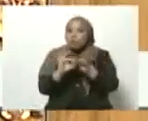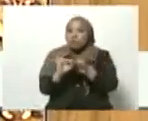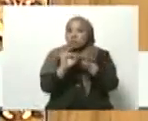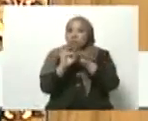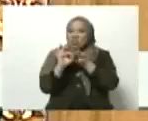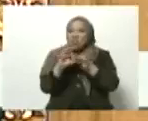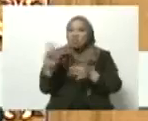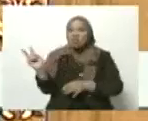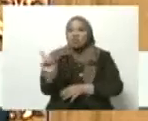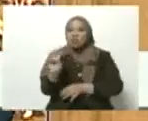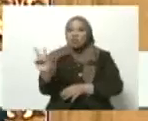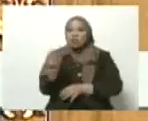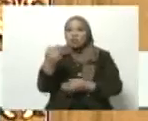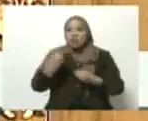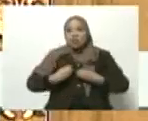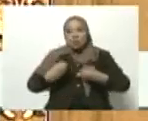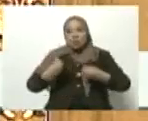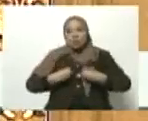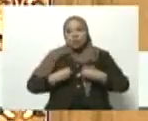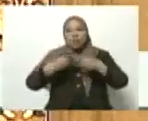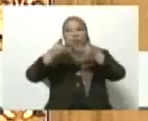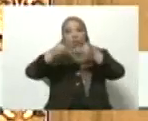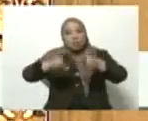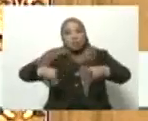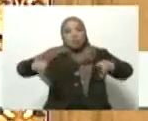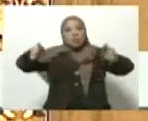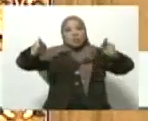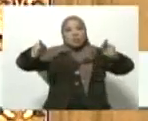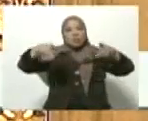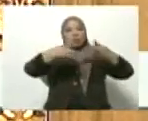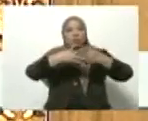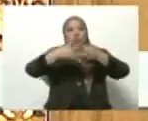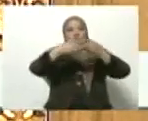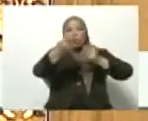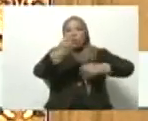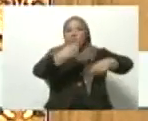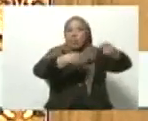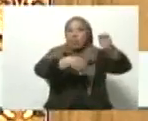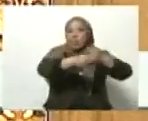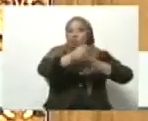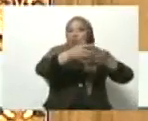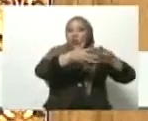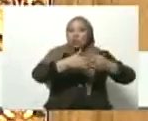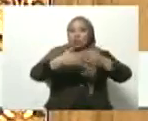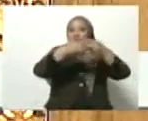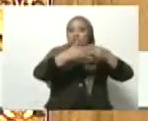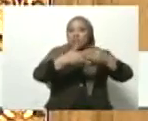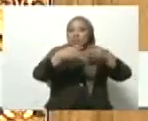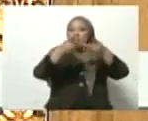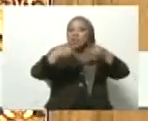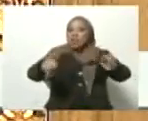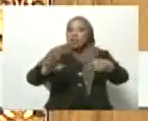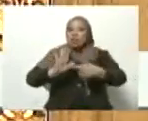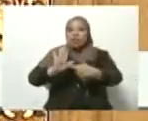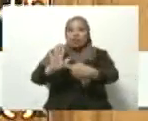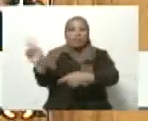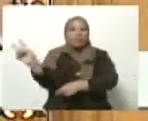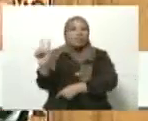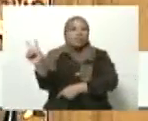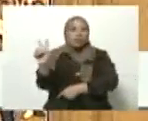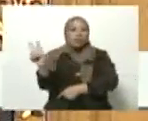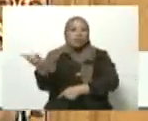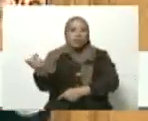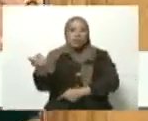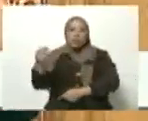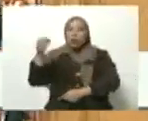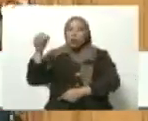salva. Esta gente vive desde la división de Venezuela, esta gente nos vendió. Y no representan a Venezuela. Yo quisiera que la oposición fuera como